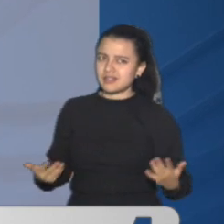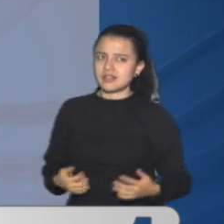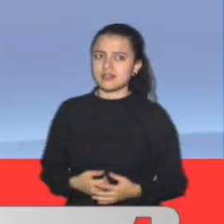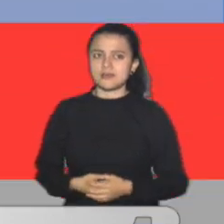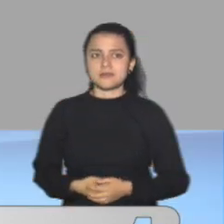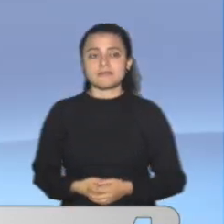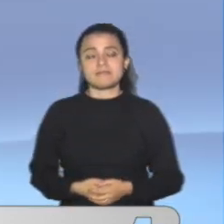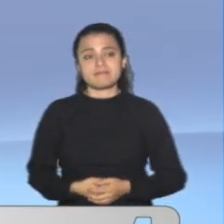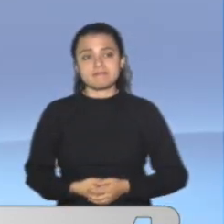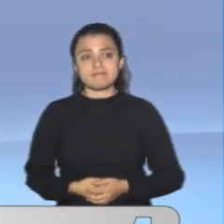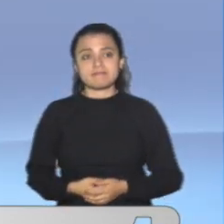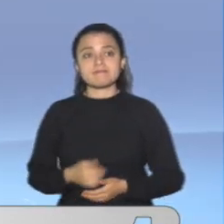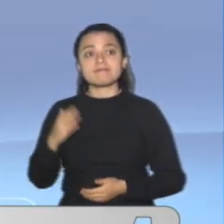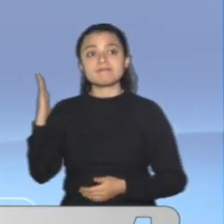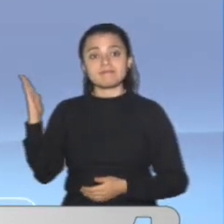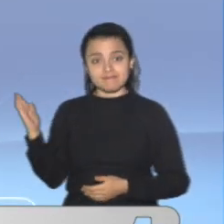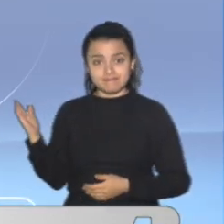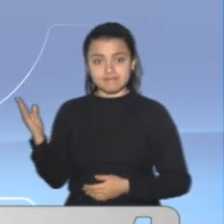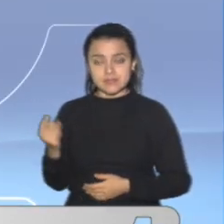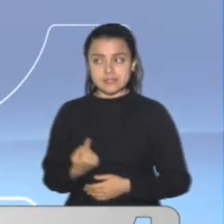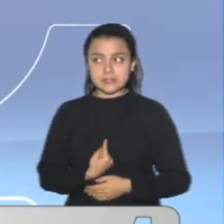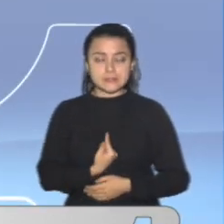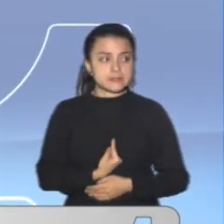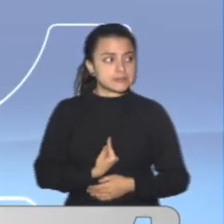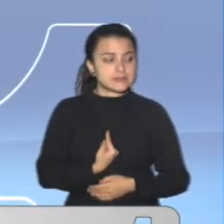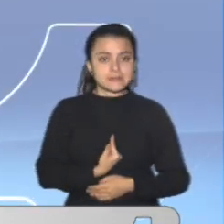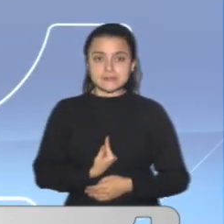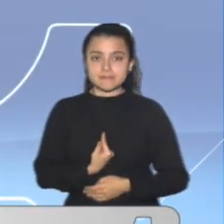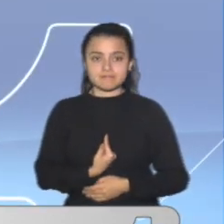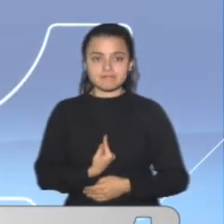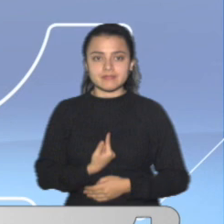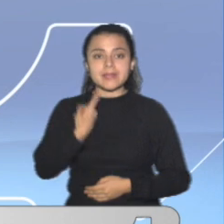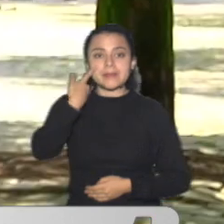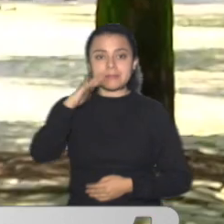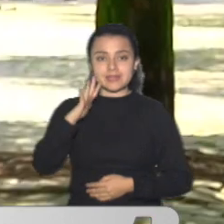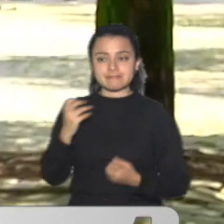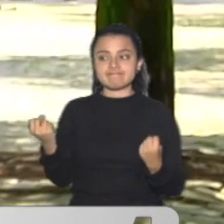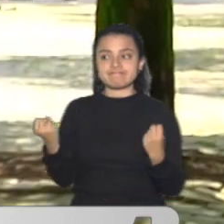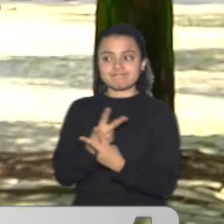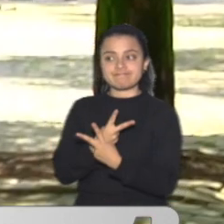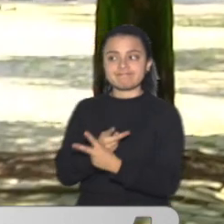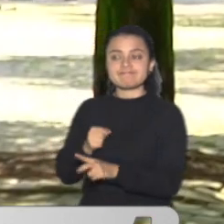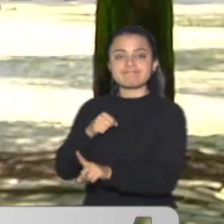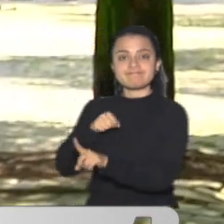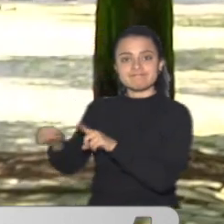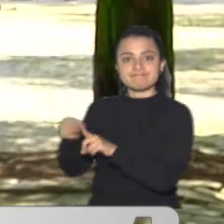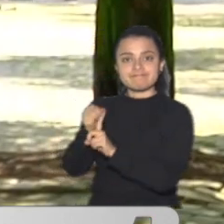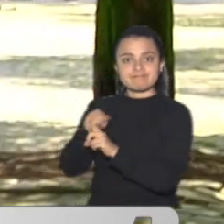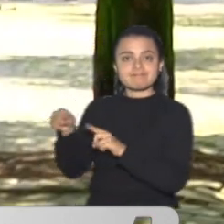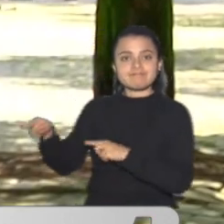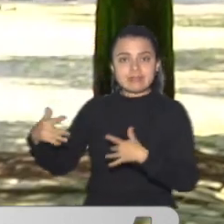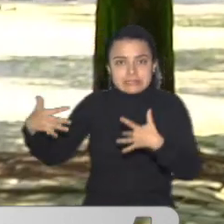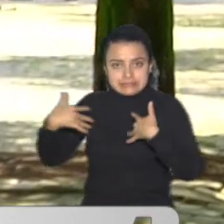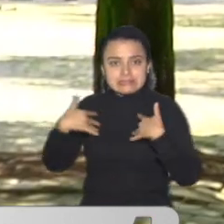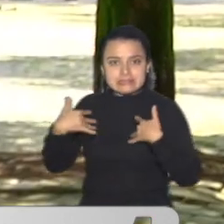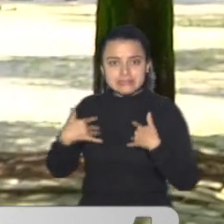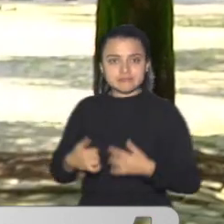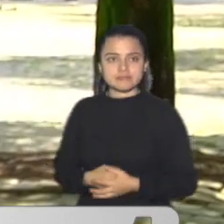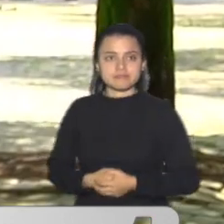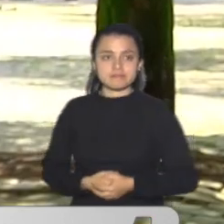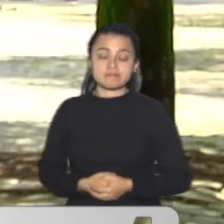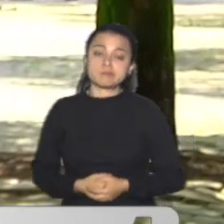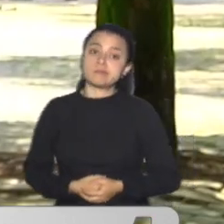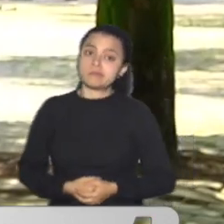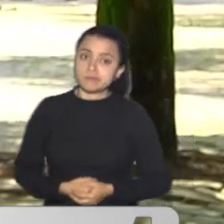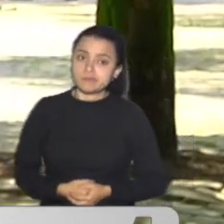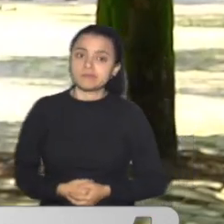de la niña quien tenía autismo y si además era víctima de maltrato justamente se analiza en unas